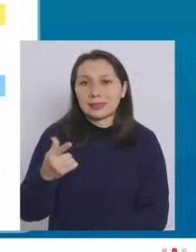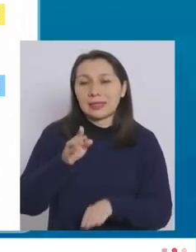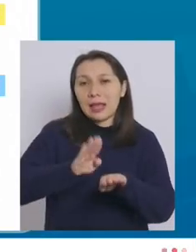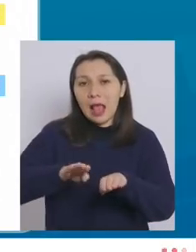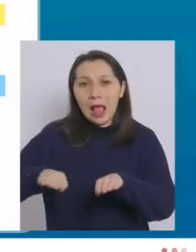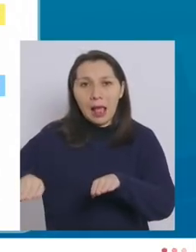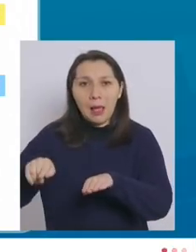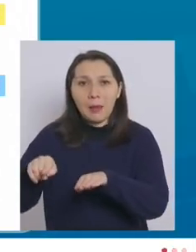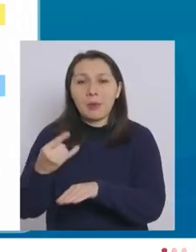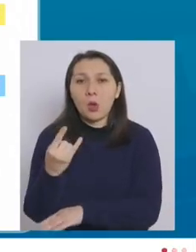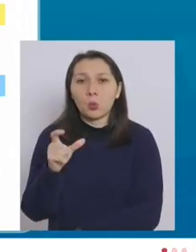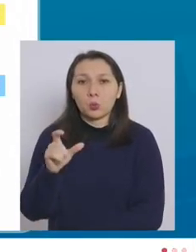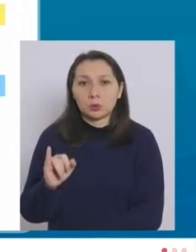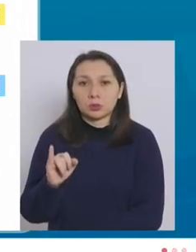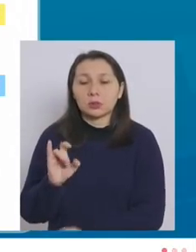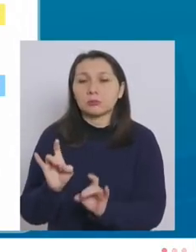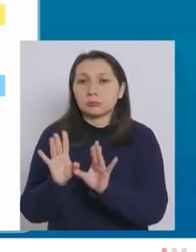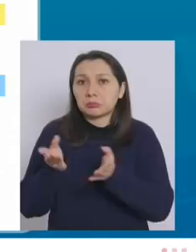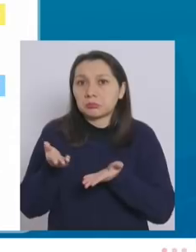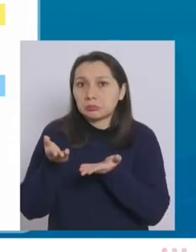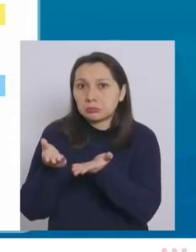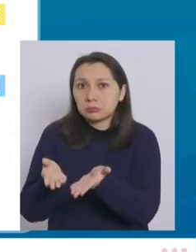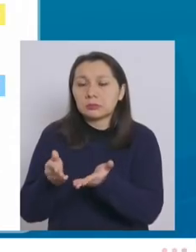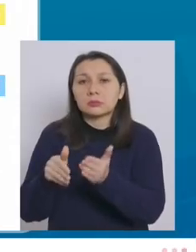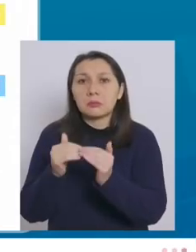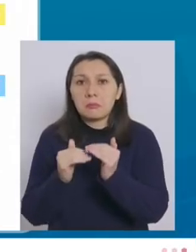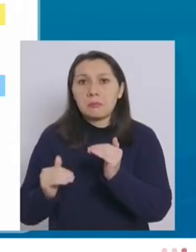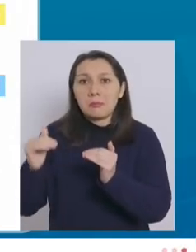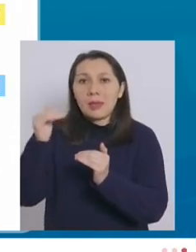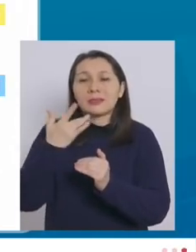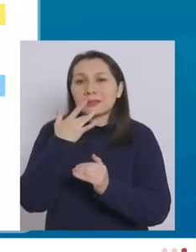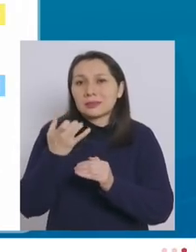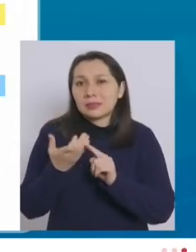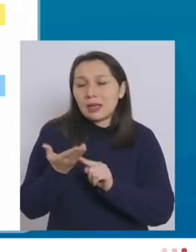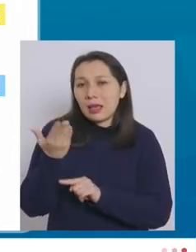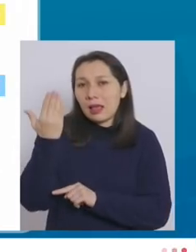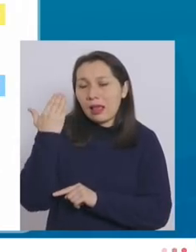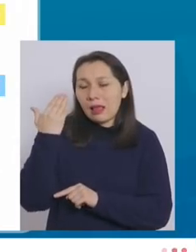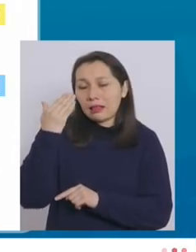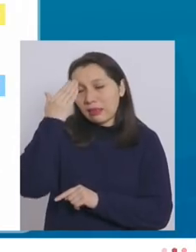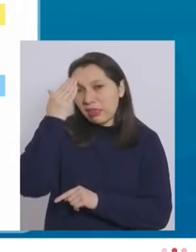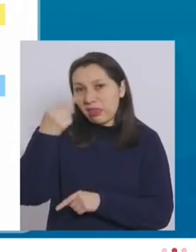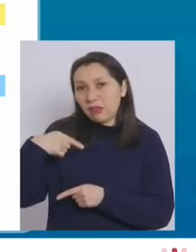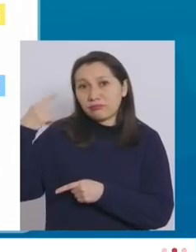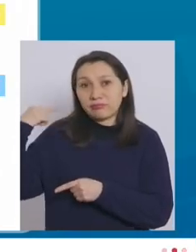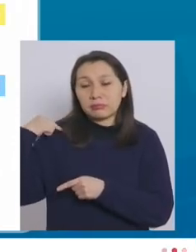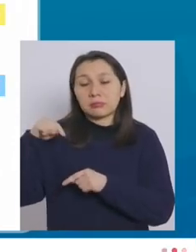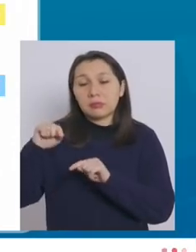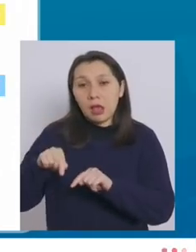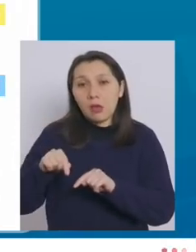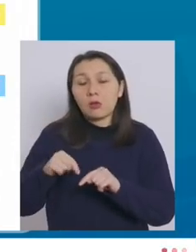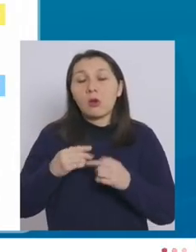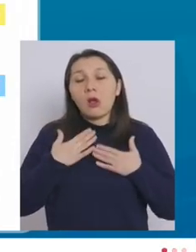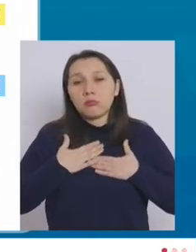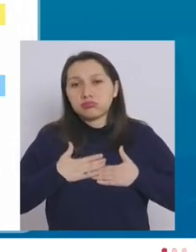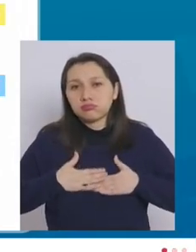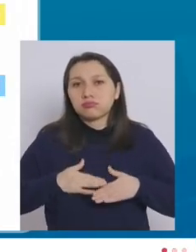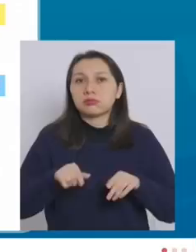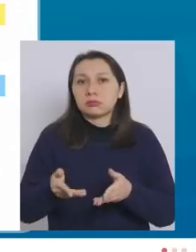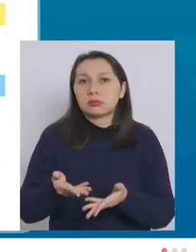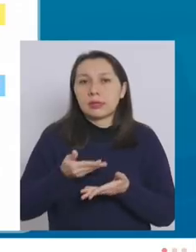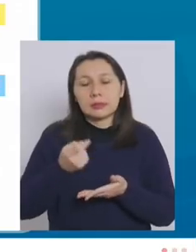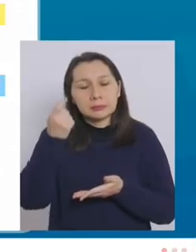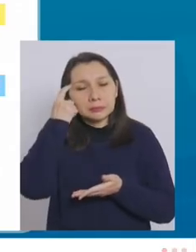247 camas UCI. Es un número bastante más alto que días atrás y obviamente que nos da la tranquilidad